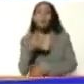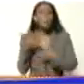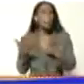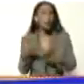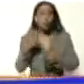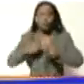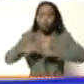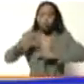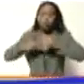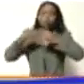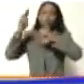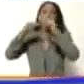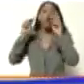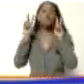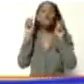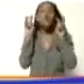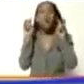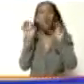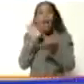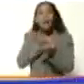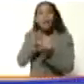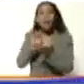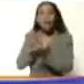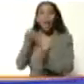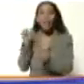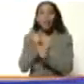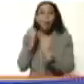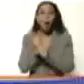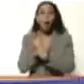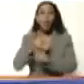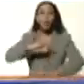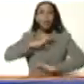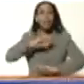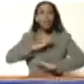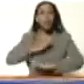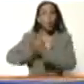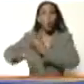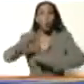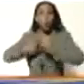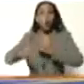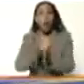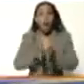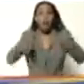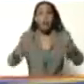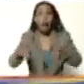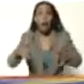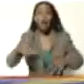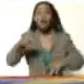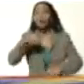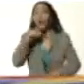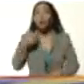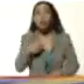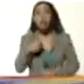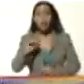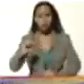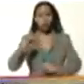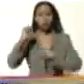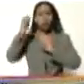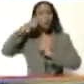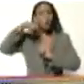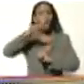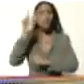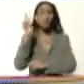construir nuevas estrategias de trabajo y de beneficio mutuo para que la gran Rusia y el heroico pueblo de Venezuela